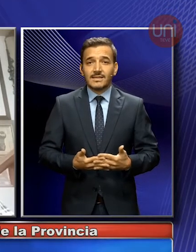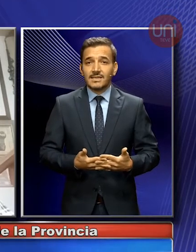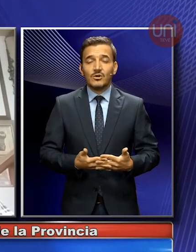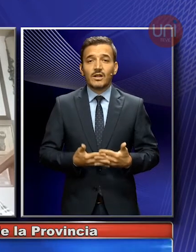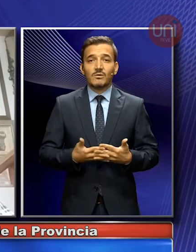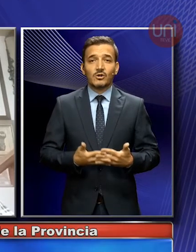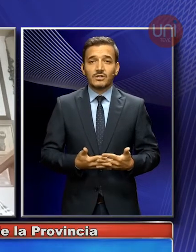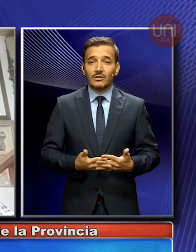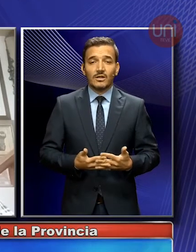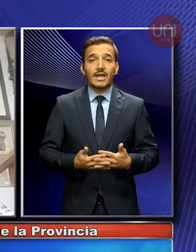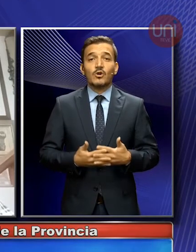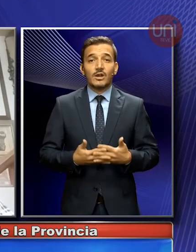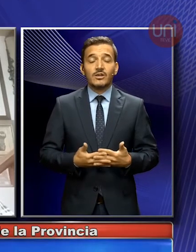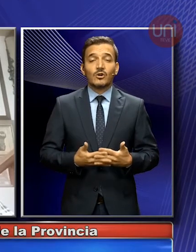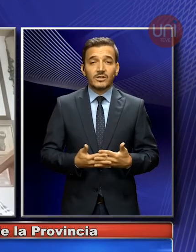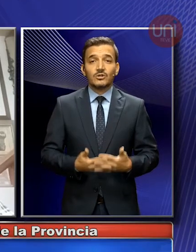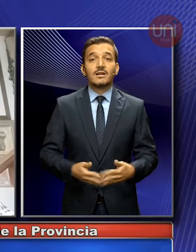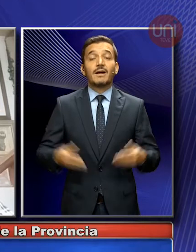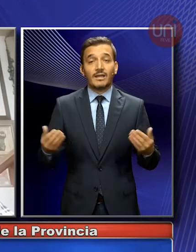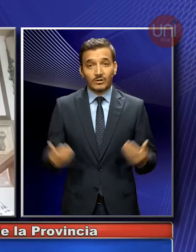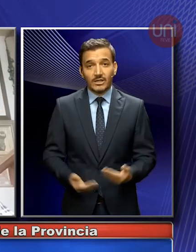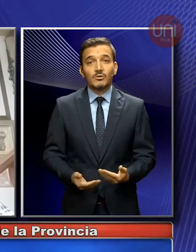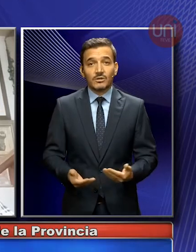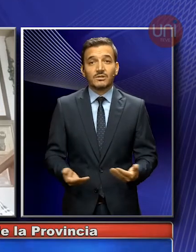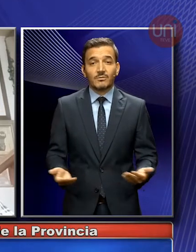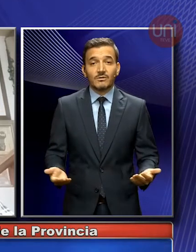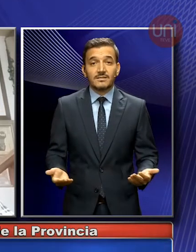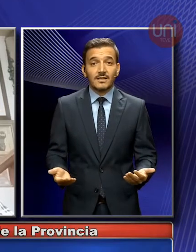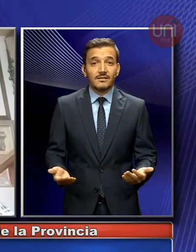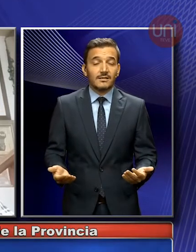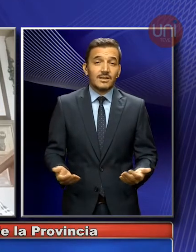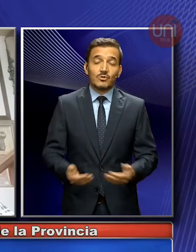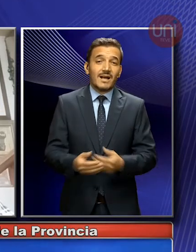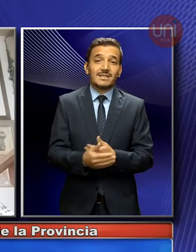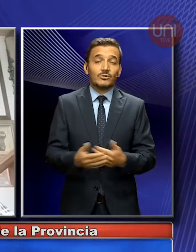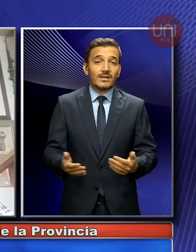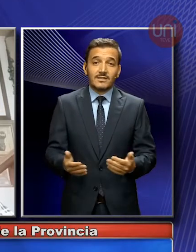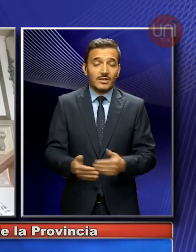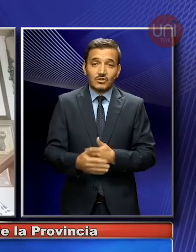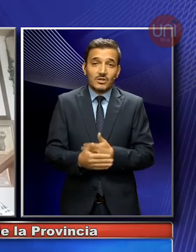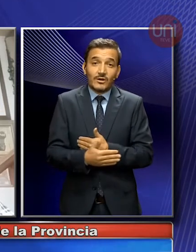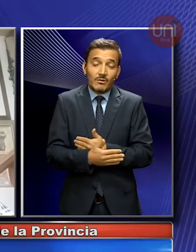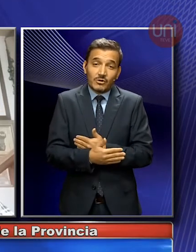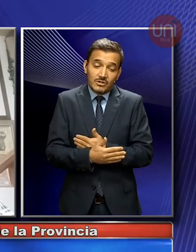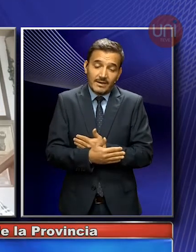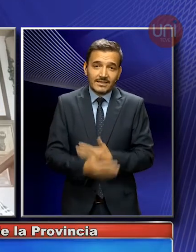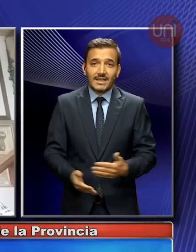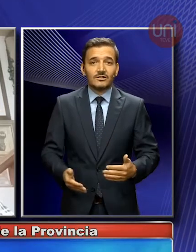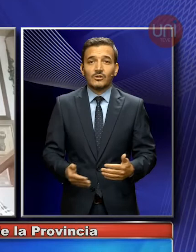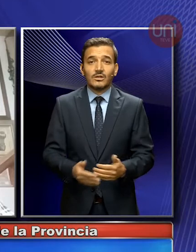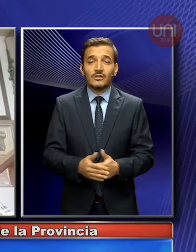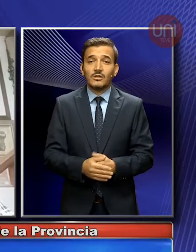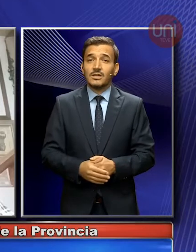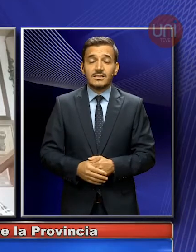5 grados bajo cero en colegios con techo de chapa, que los tenemos en nuestra provincia, eso va a acentuarse y los 5 grados bajo cero van a estar adentro del